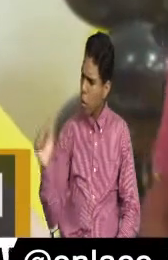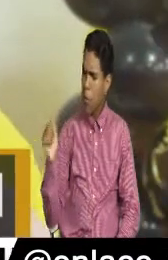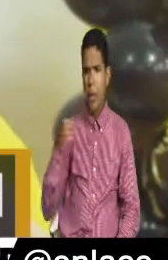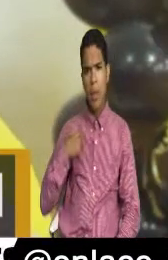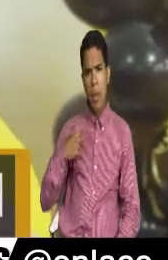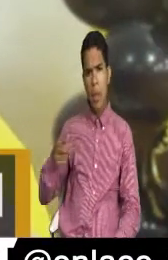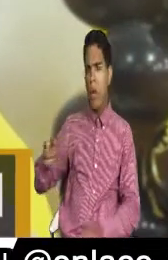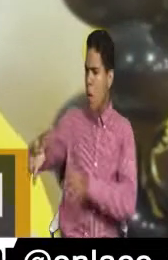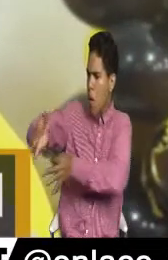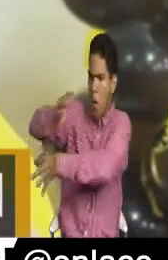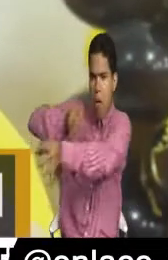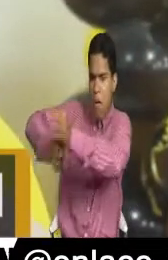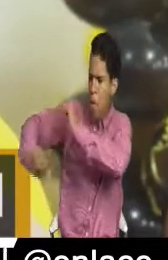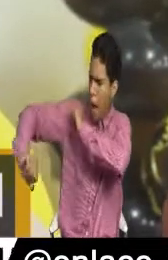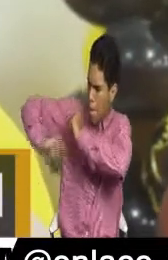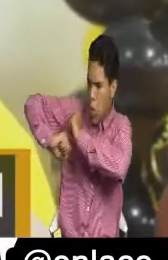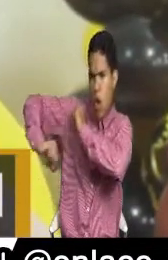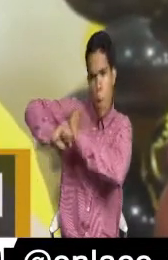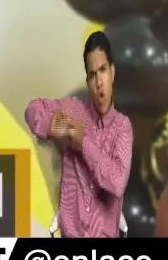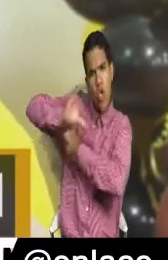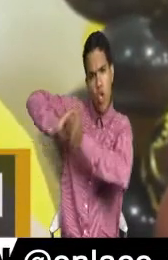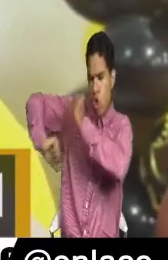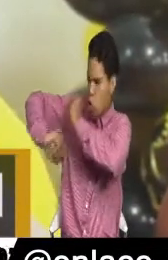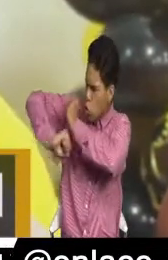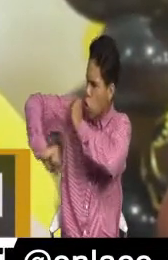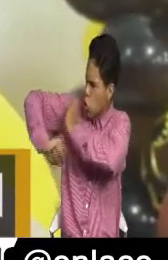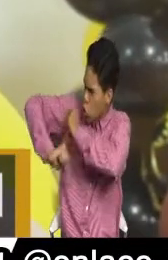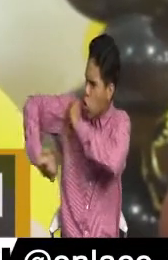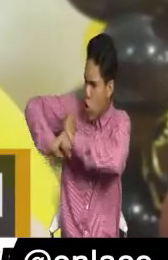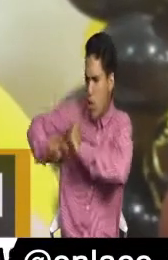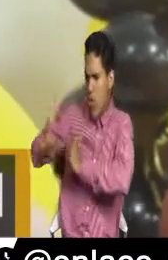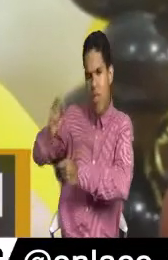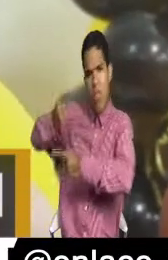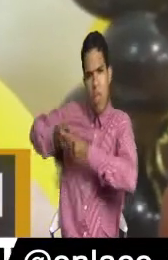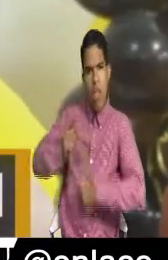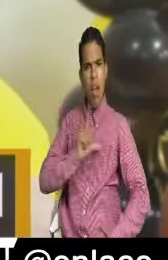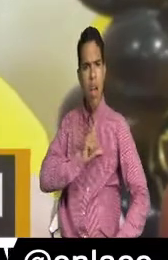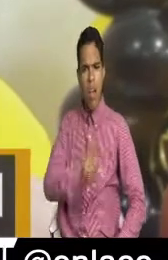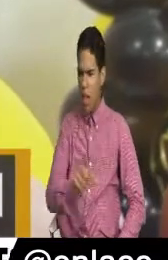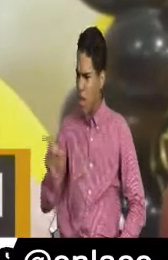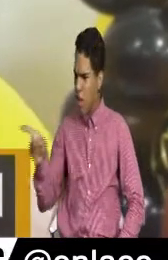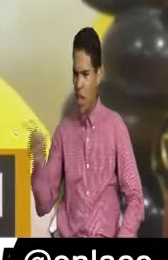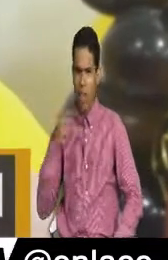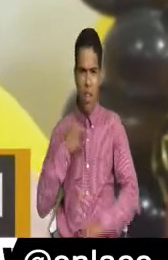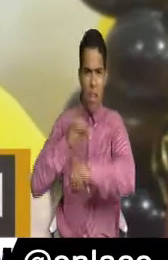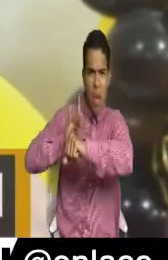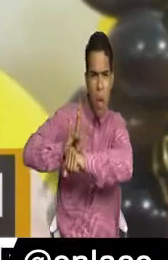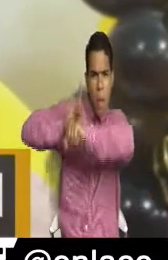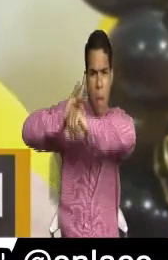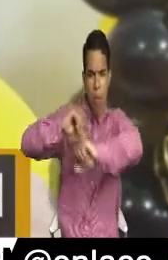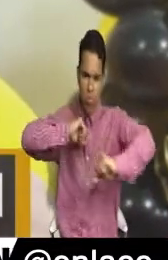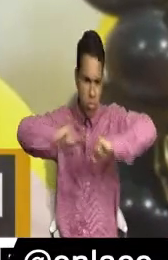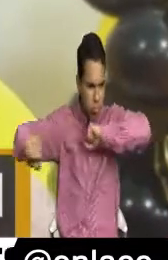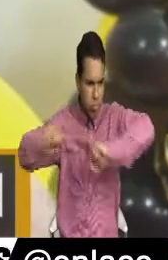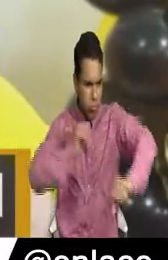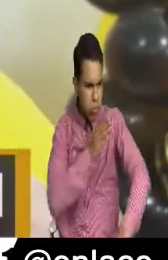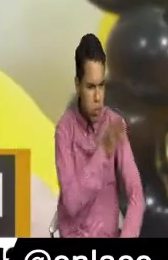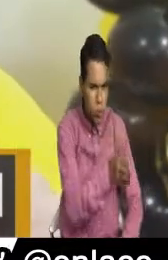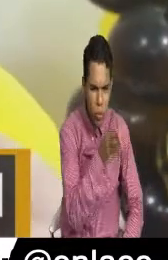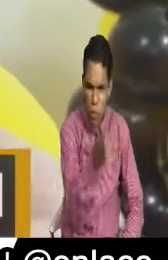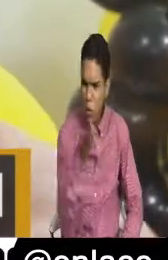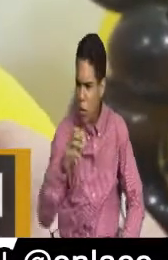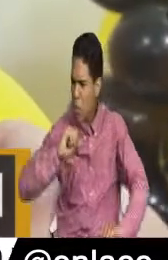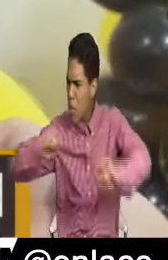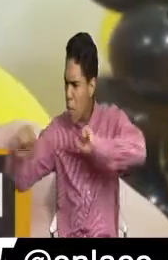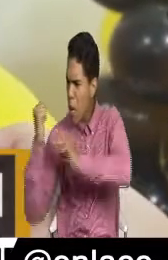le debe muchísimo, fue un líder, fue una persona que a través de su medicina ejerció un gran liderazgo, fue un hombre de